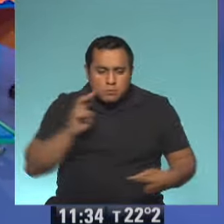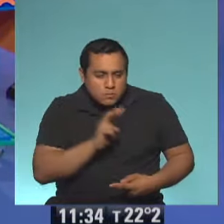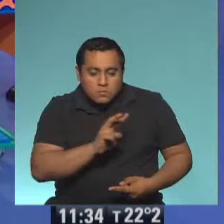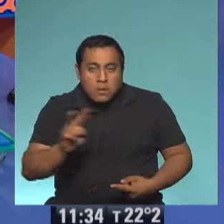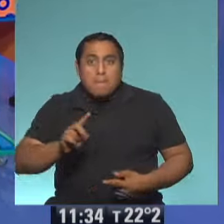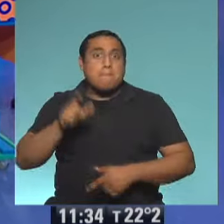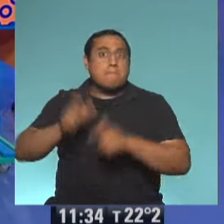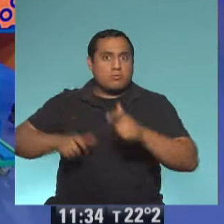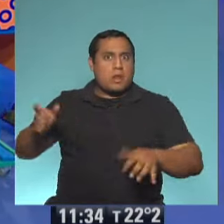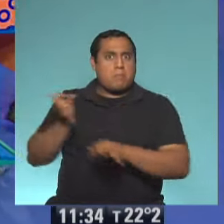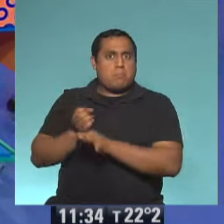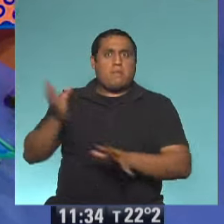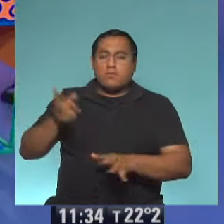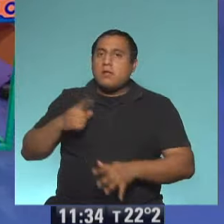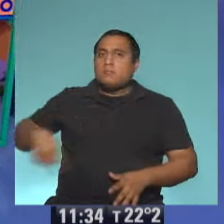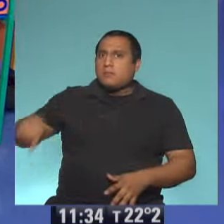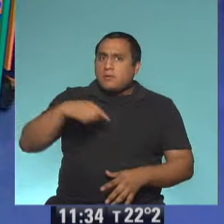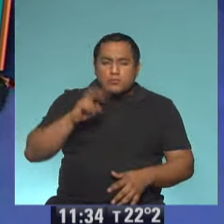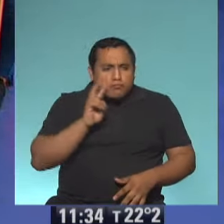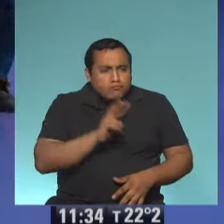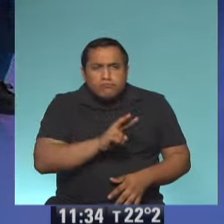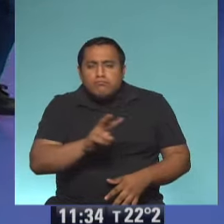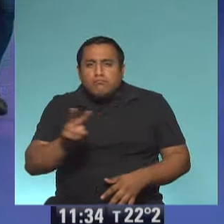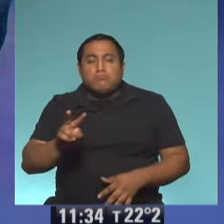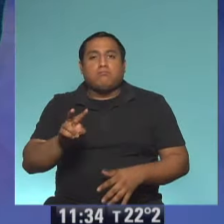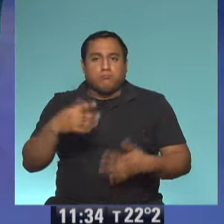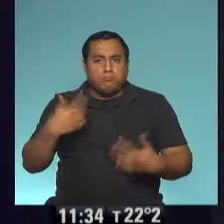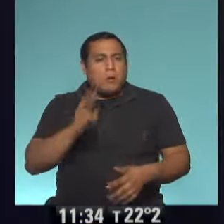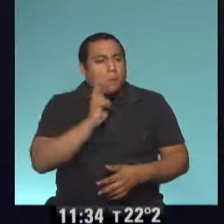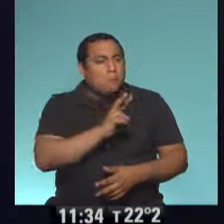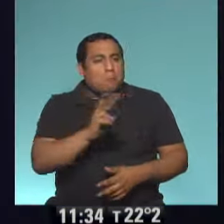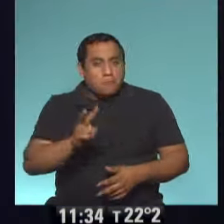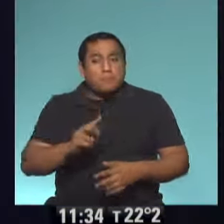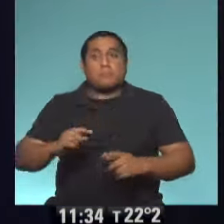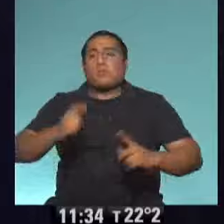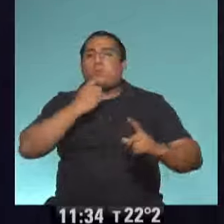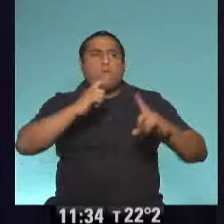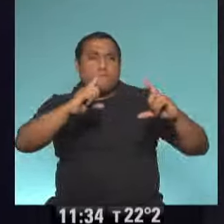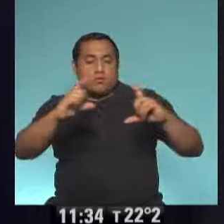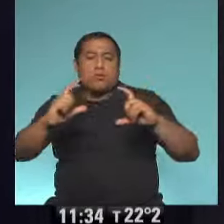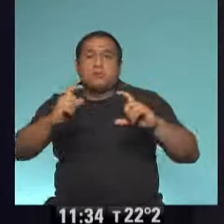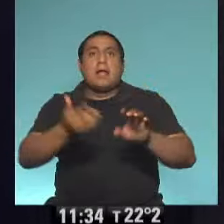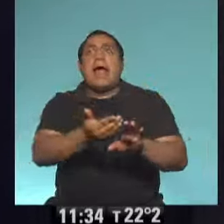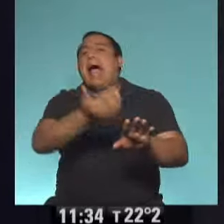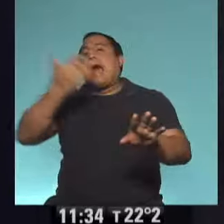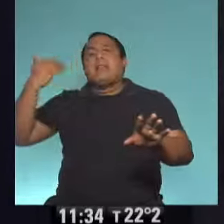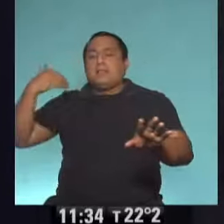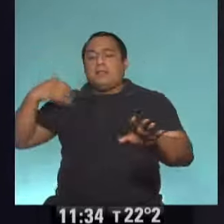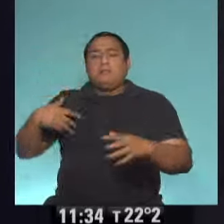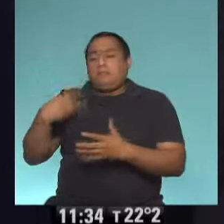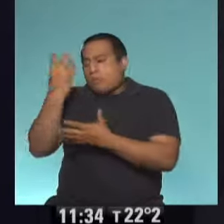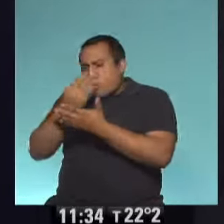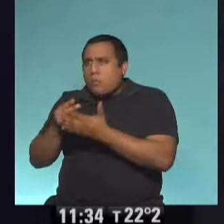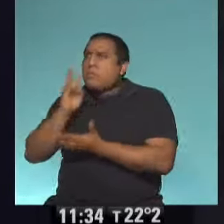son muy importantes porque son quienes representan, ¿no? Previo a la fotografía estaban quienes dibujaban e ilustraban todo